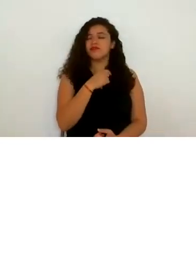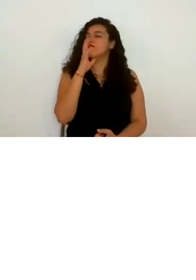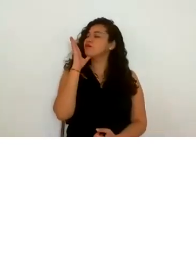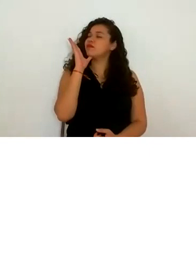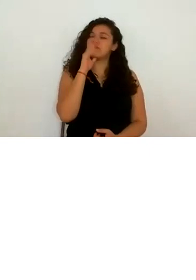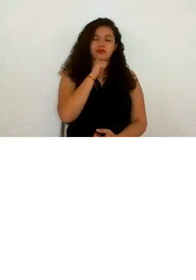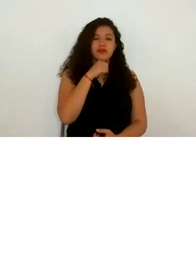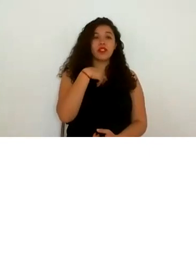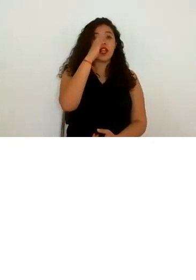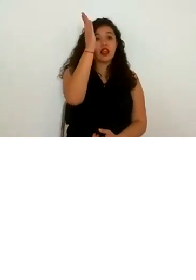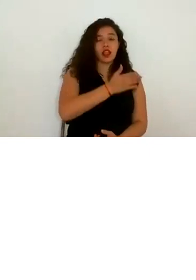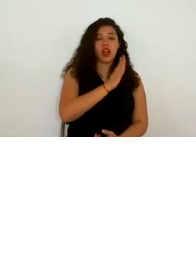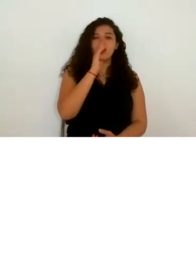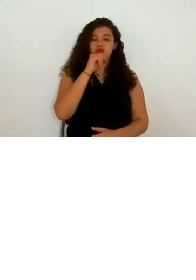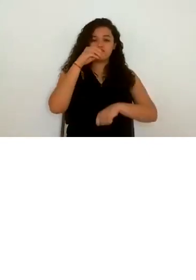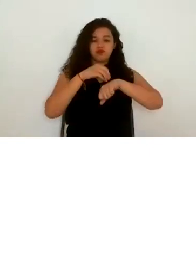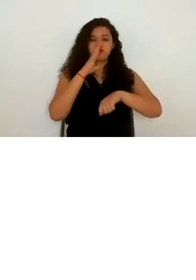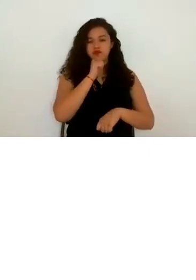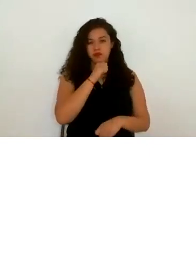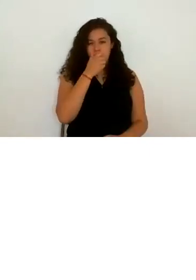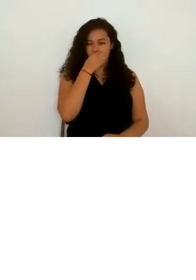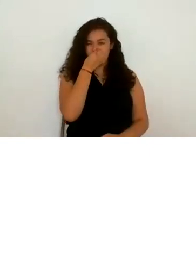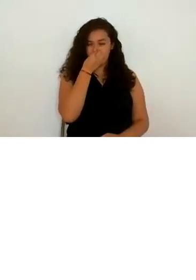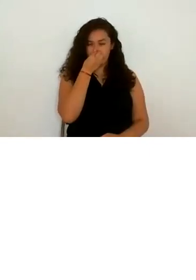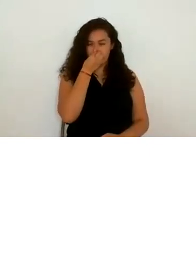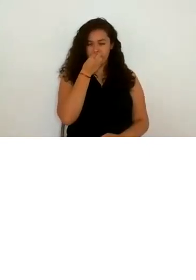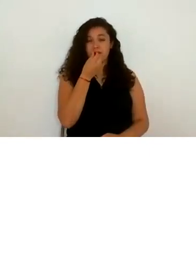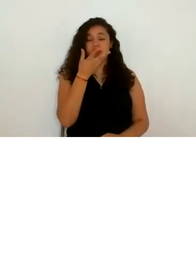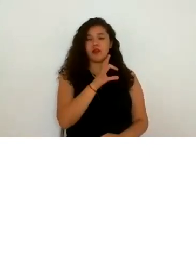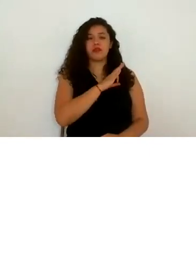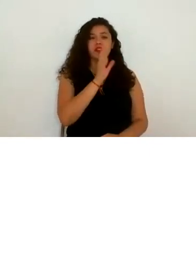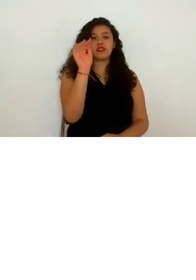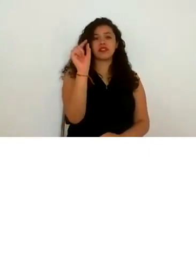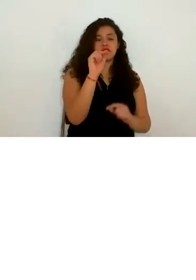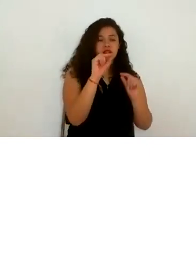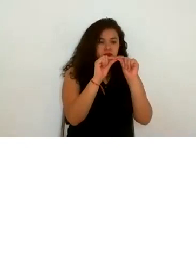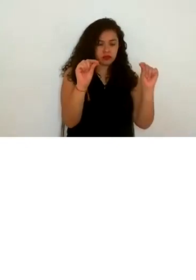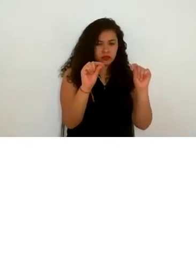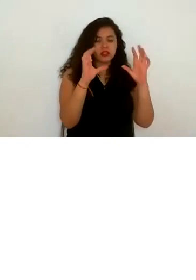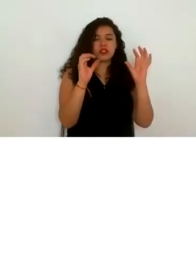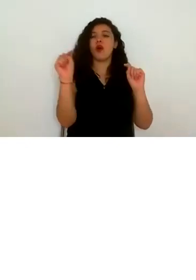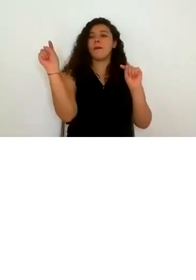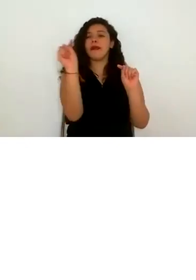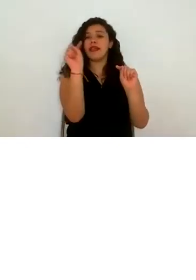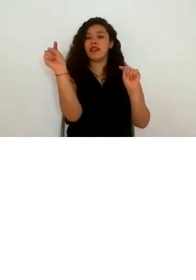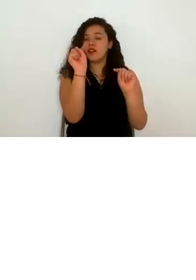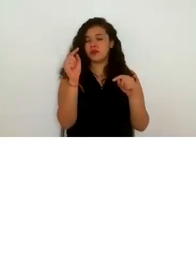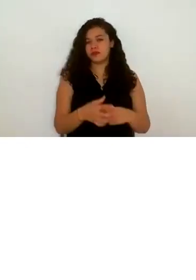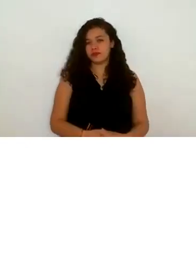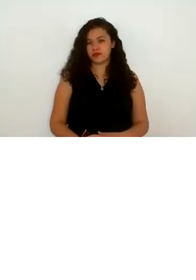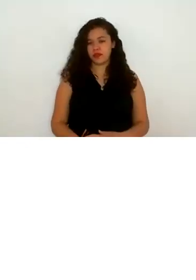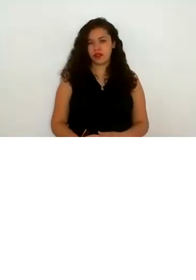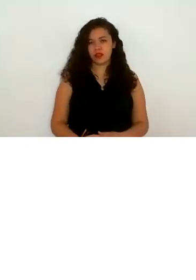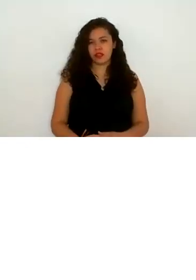no acepta las diagonales. En sustitución, les decía, pueden utilizar un guión bajo, un guión medio, y para que